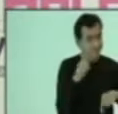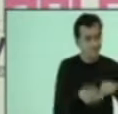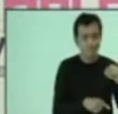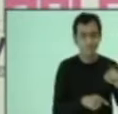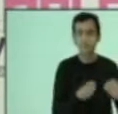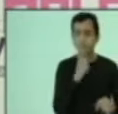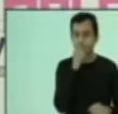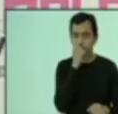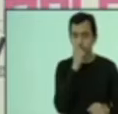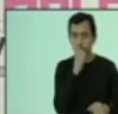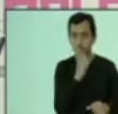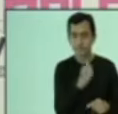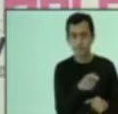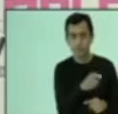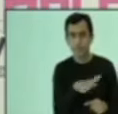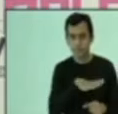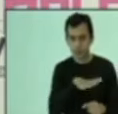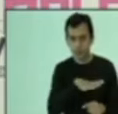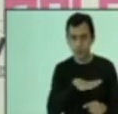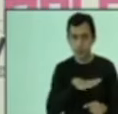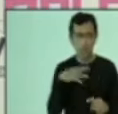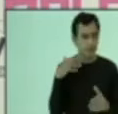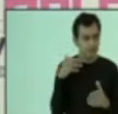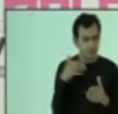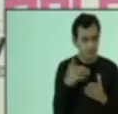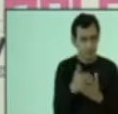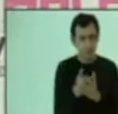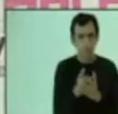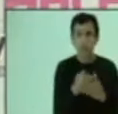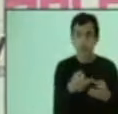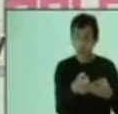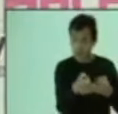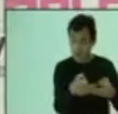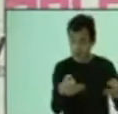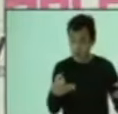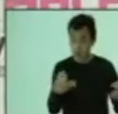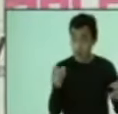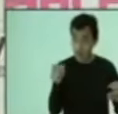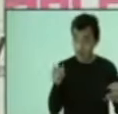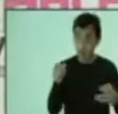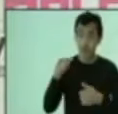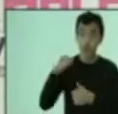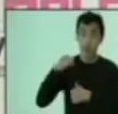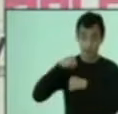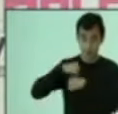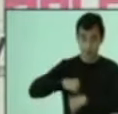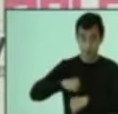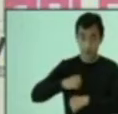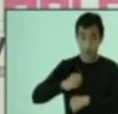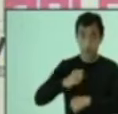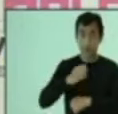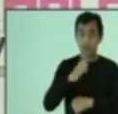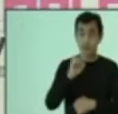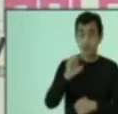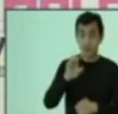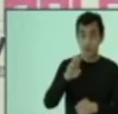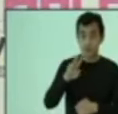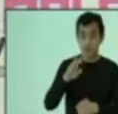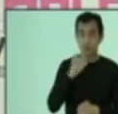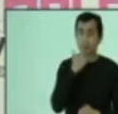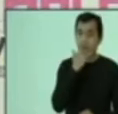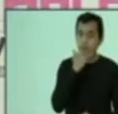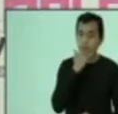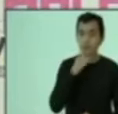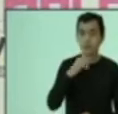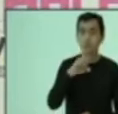que se cuenta ya con un predio donado por la Administración Municipal a la Secretaría de Educación del Estado, perdón, a la Secretaría